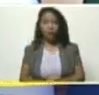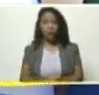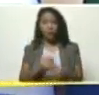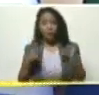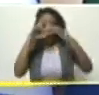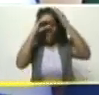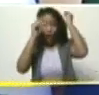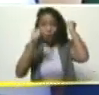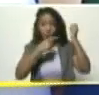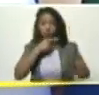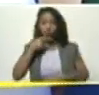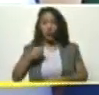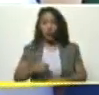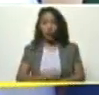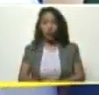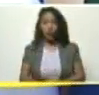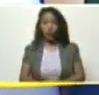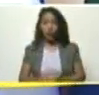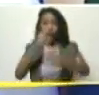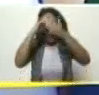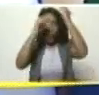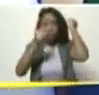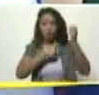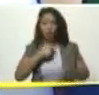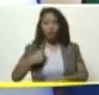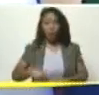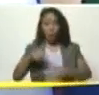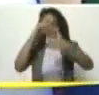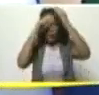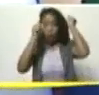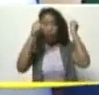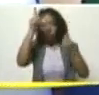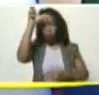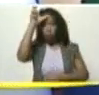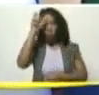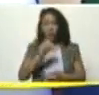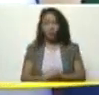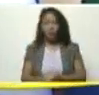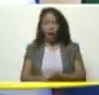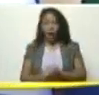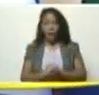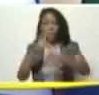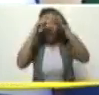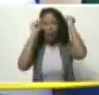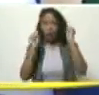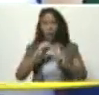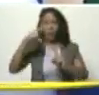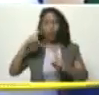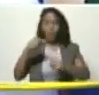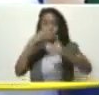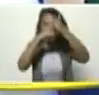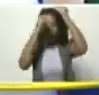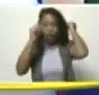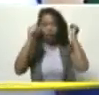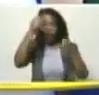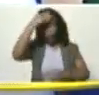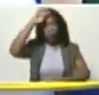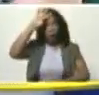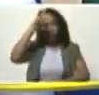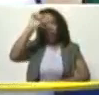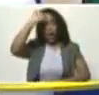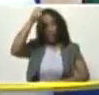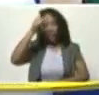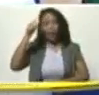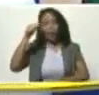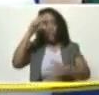Embajador ruso, embajador chino, embajador turco, embajador palestino, embajador cubano, embajador iraní, embajador de la India,